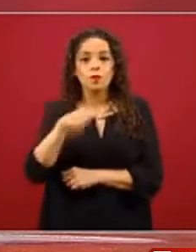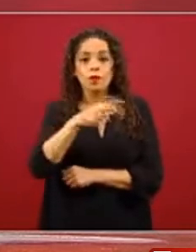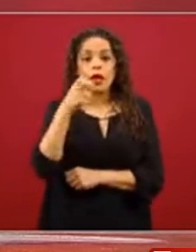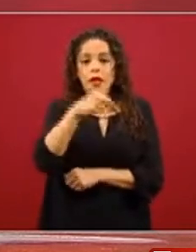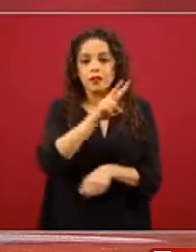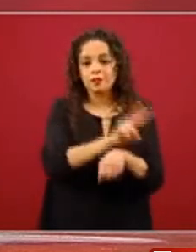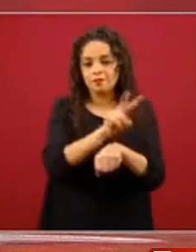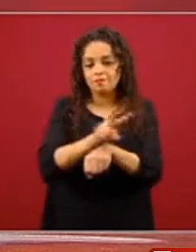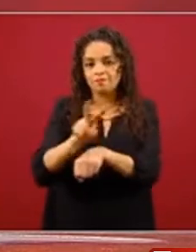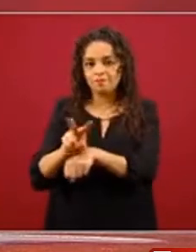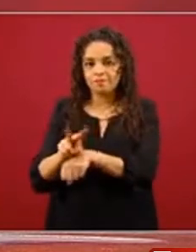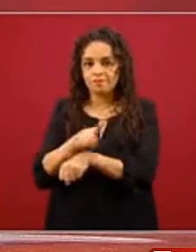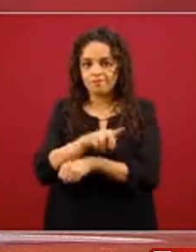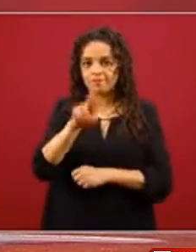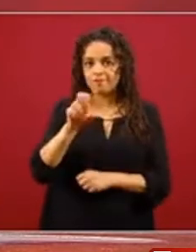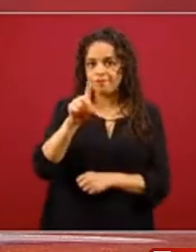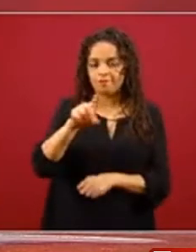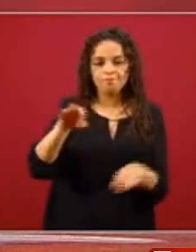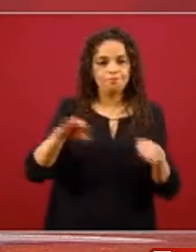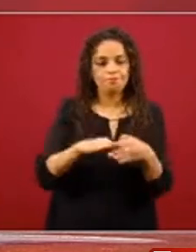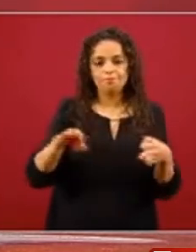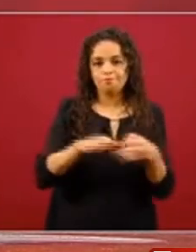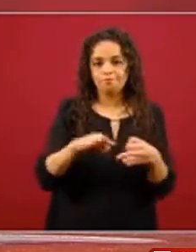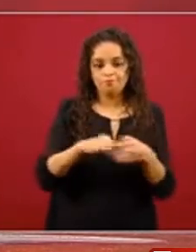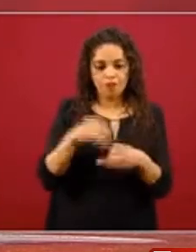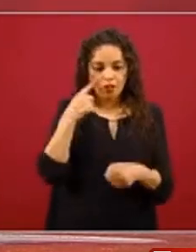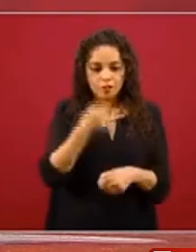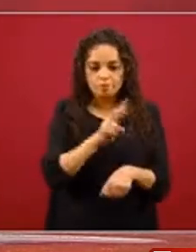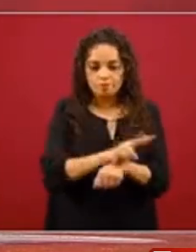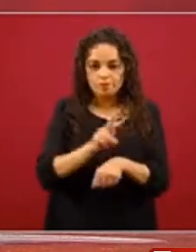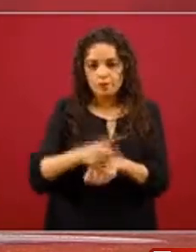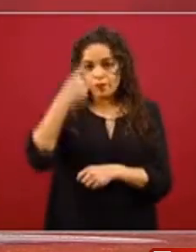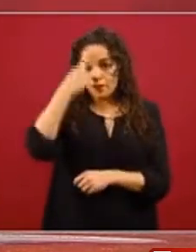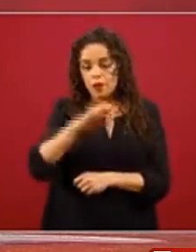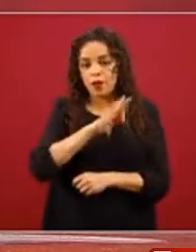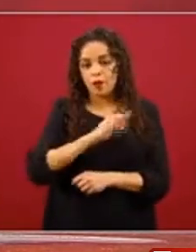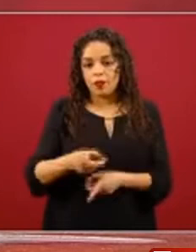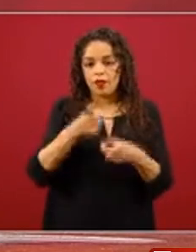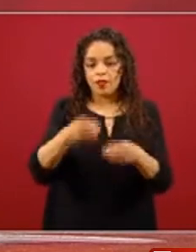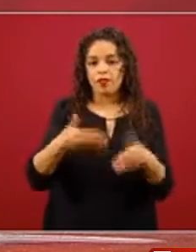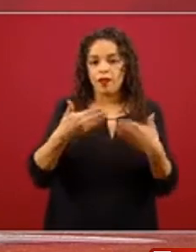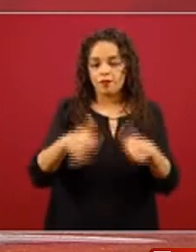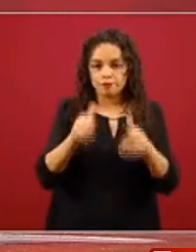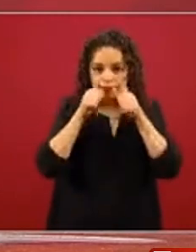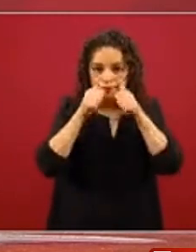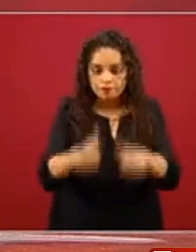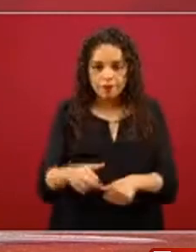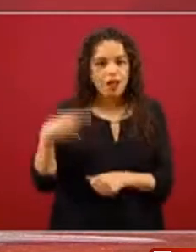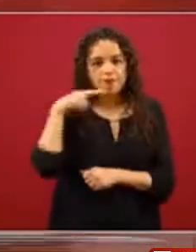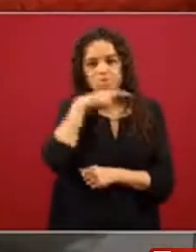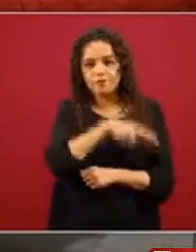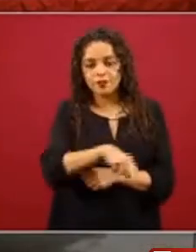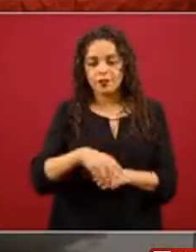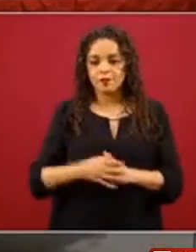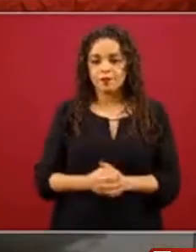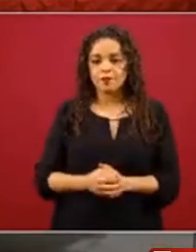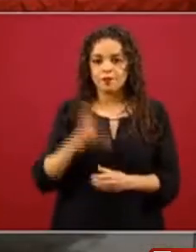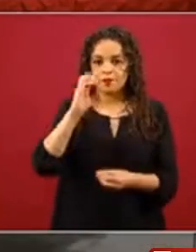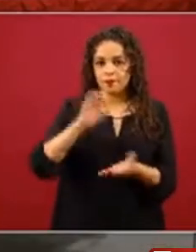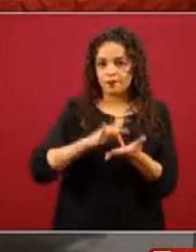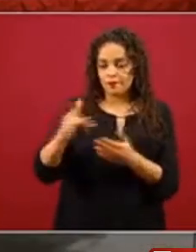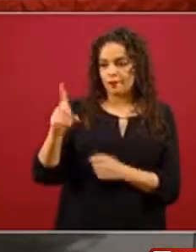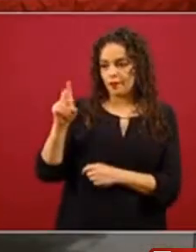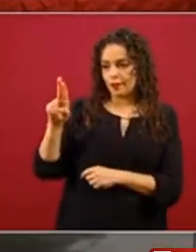red permanentemente para poder dar el acceso lo más pronto posible. Gracias, doctor Alomía. Carlos González, por